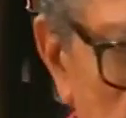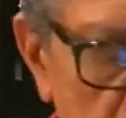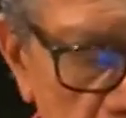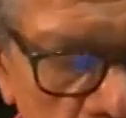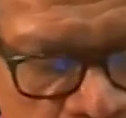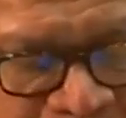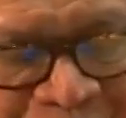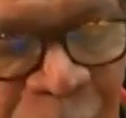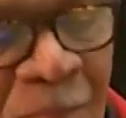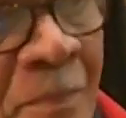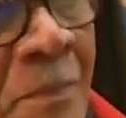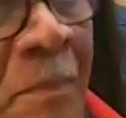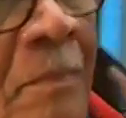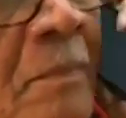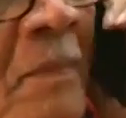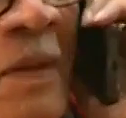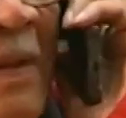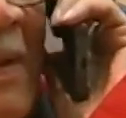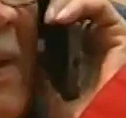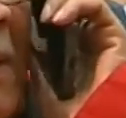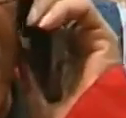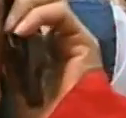o omitan su intervención